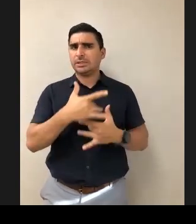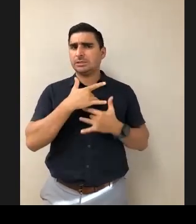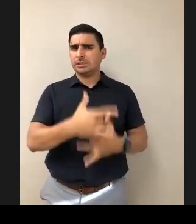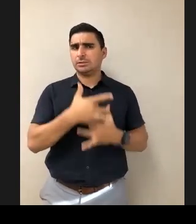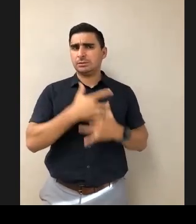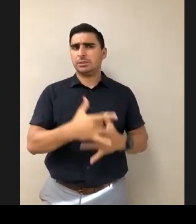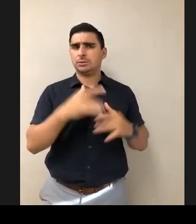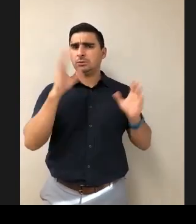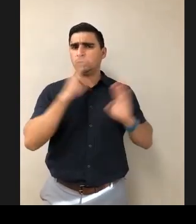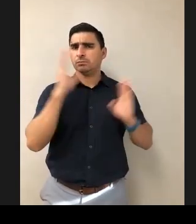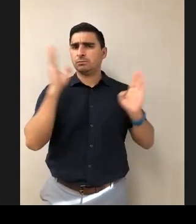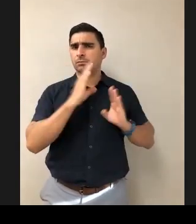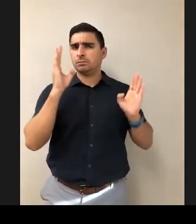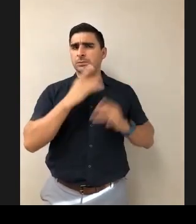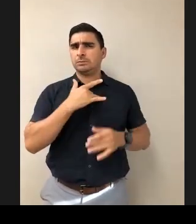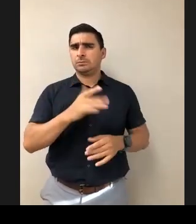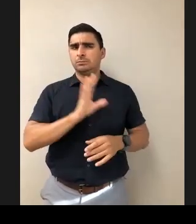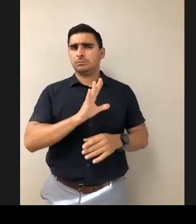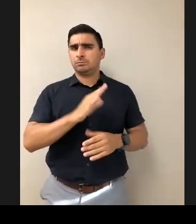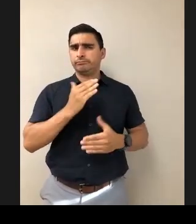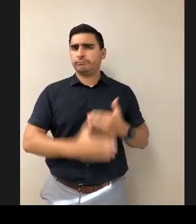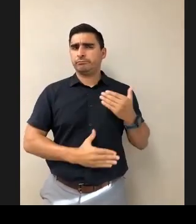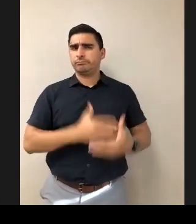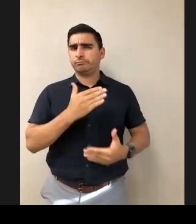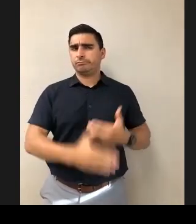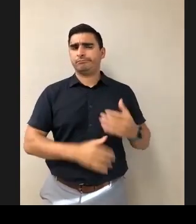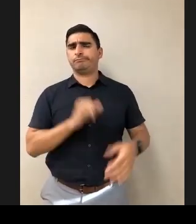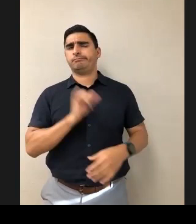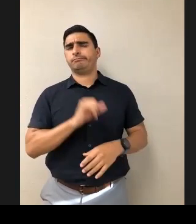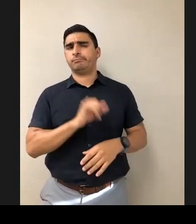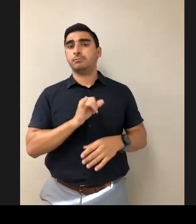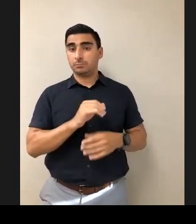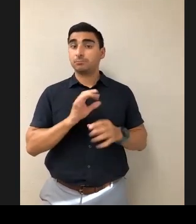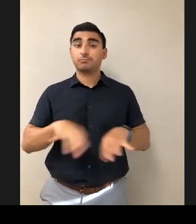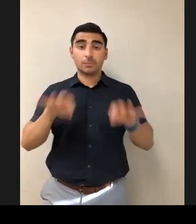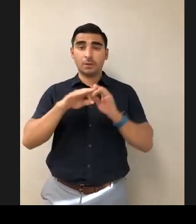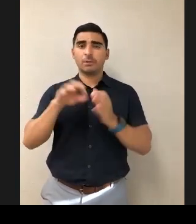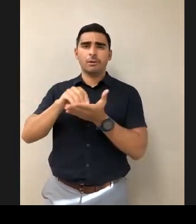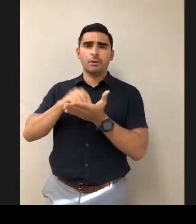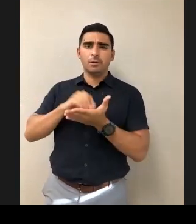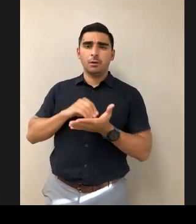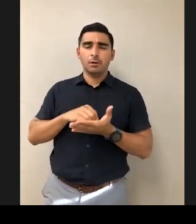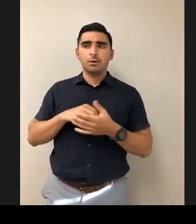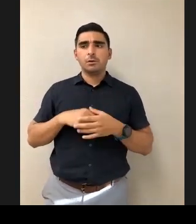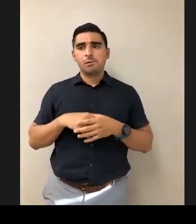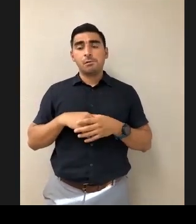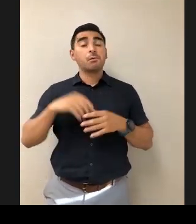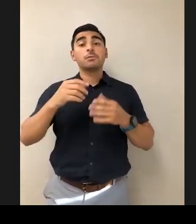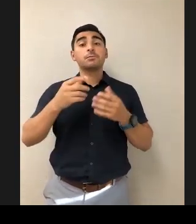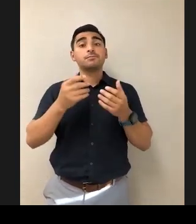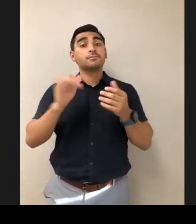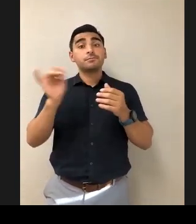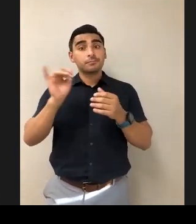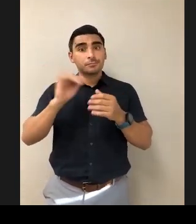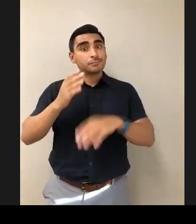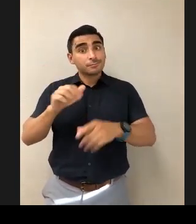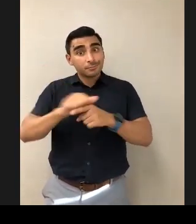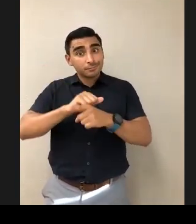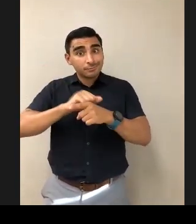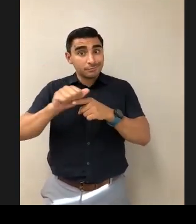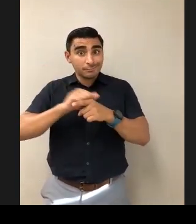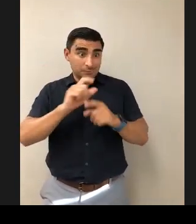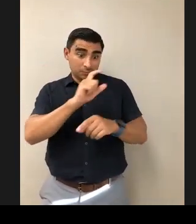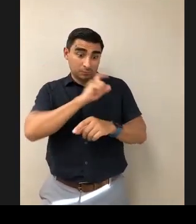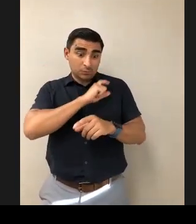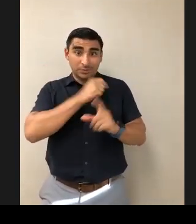los que tenemos que trabajar más. Y también quiero decir que el entrenamiento es muy